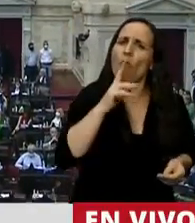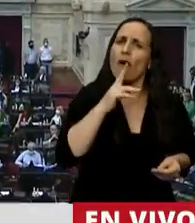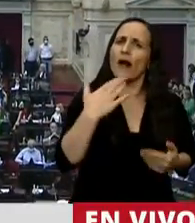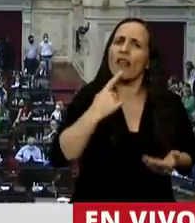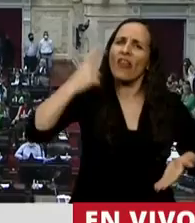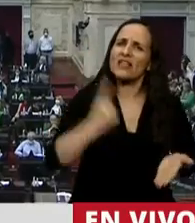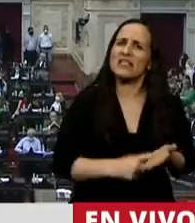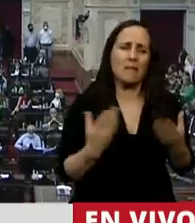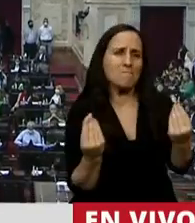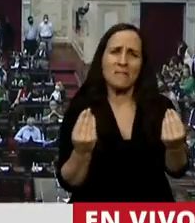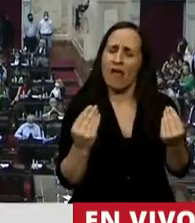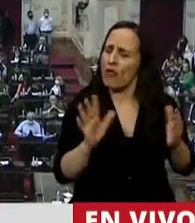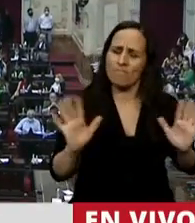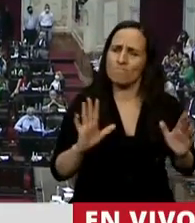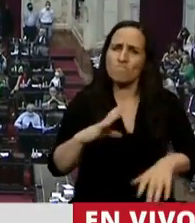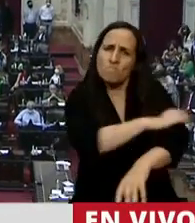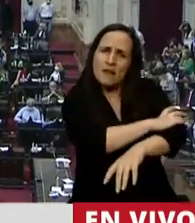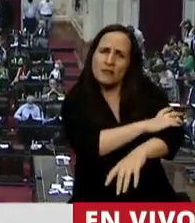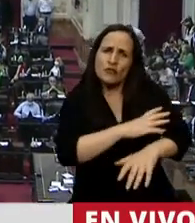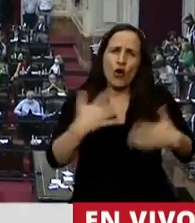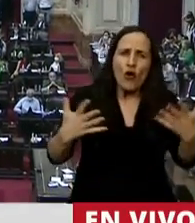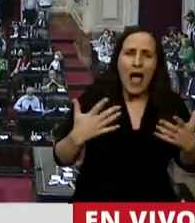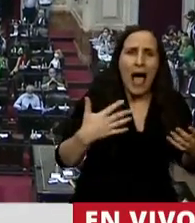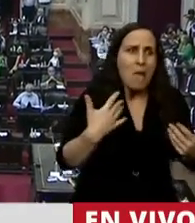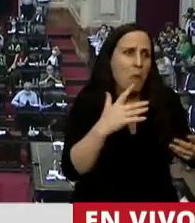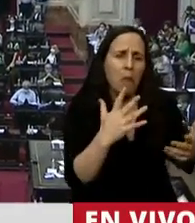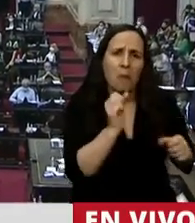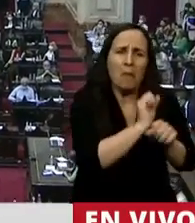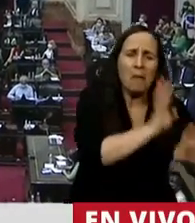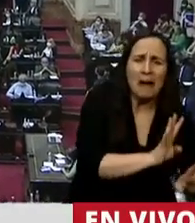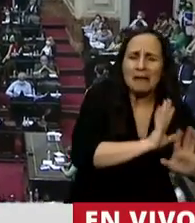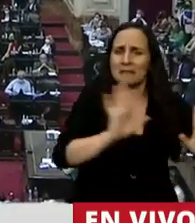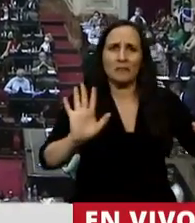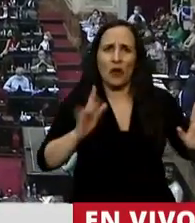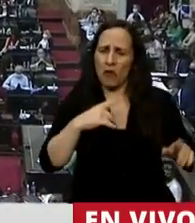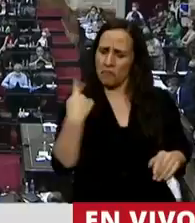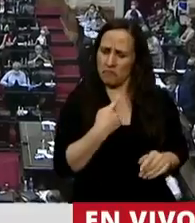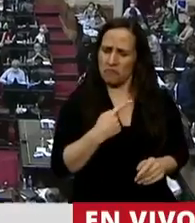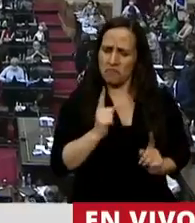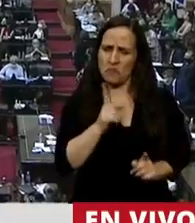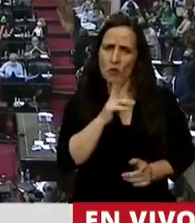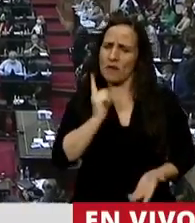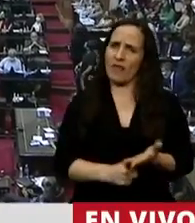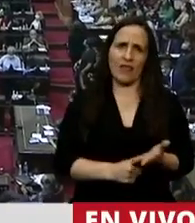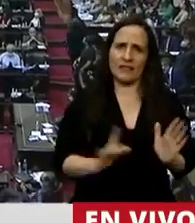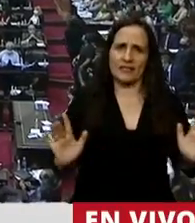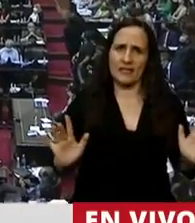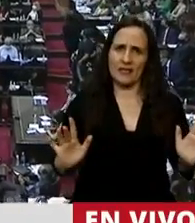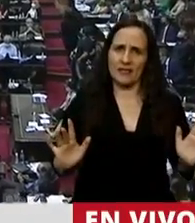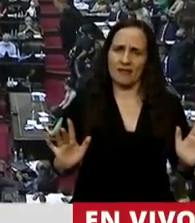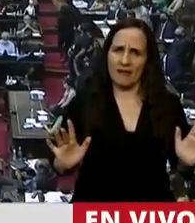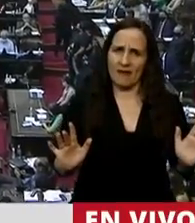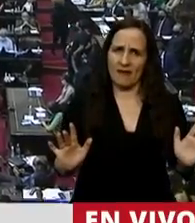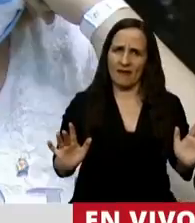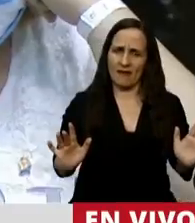miedo, sin la presión, sin la amenaza de la cárcel, a poder tomar decisiones por nosotras mismas, a